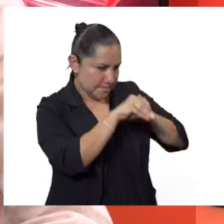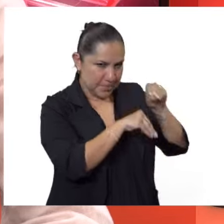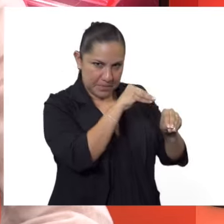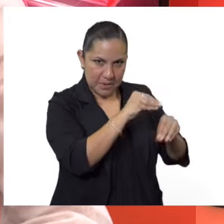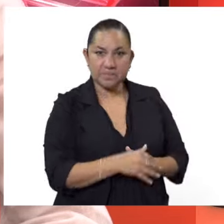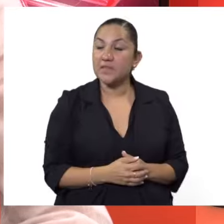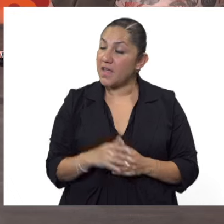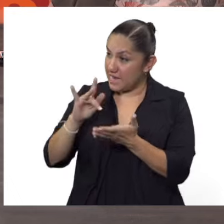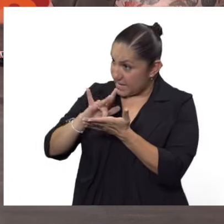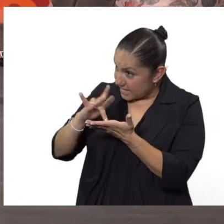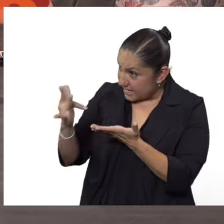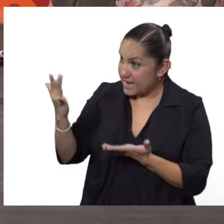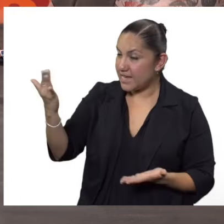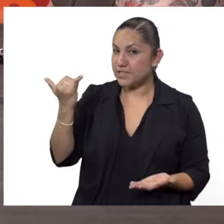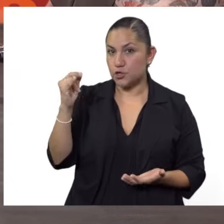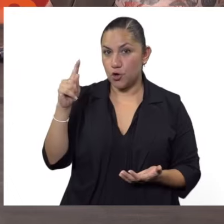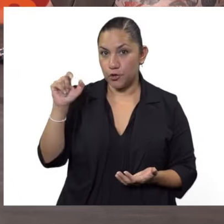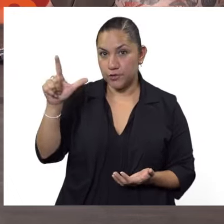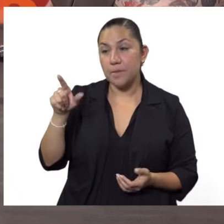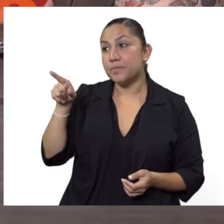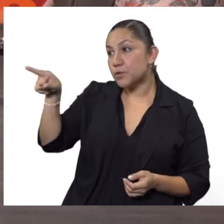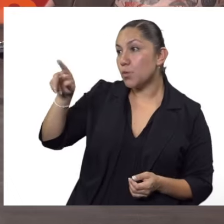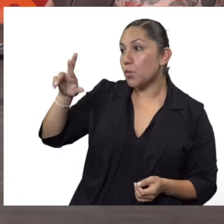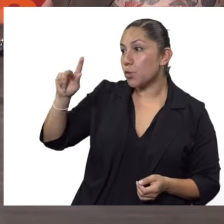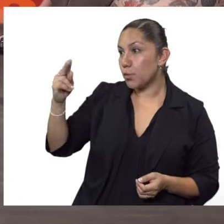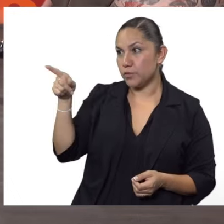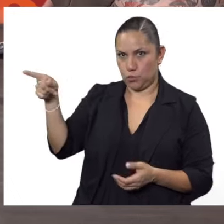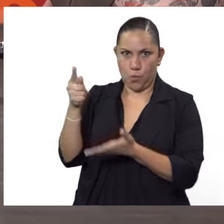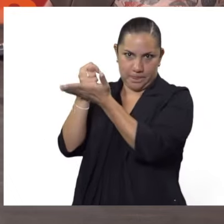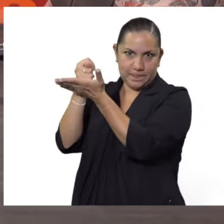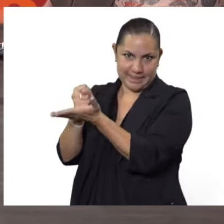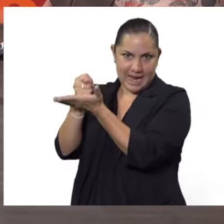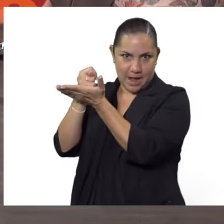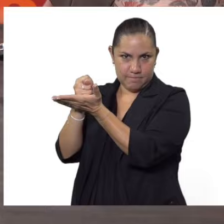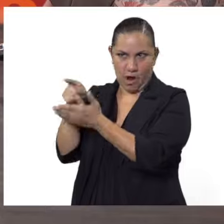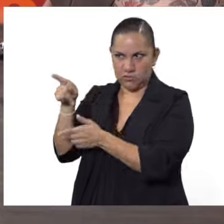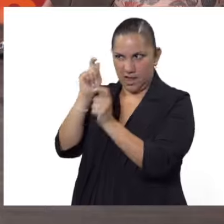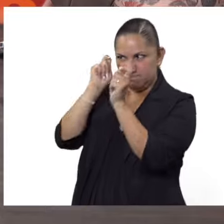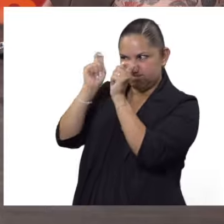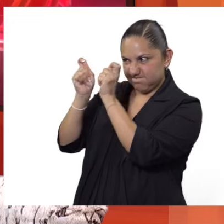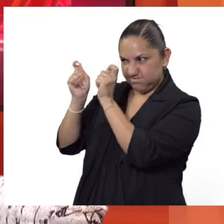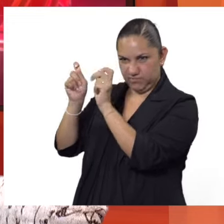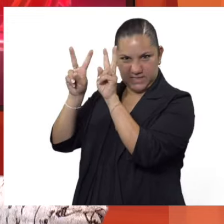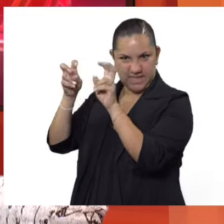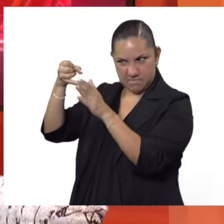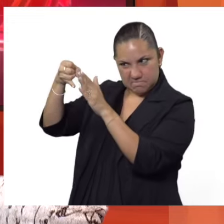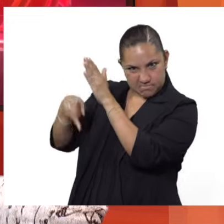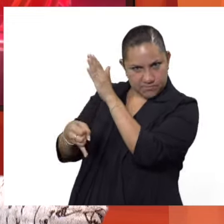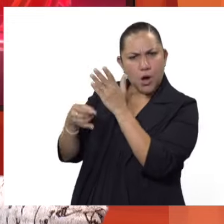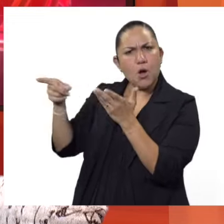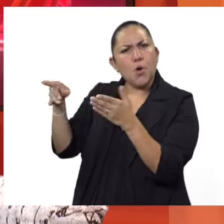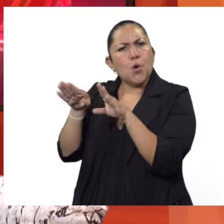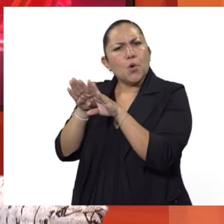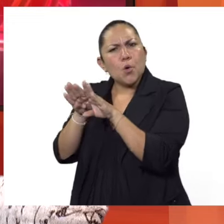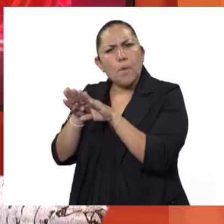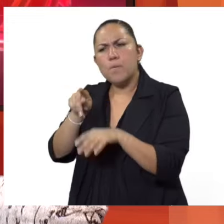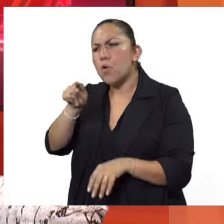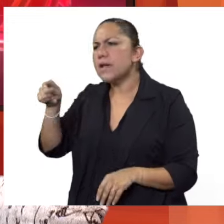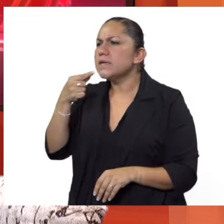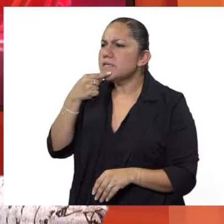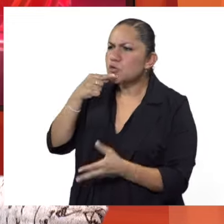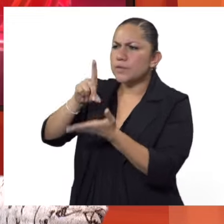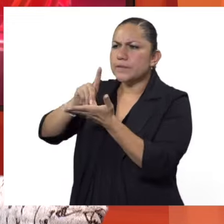de un sordo Muchísimas gracias yolot Bueno ru como terapeuta y especialista Qué es para ti